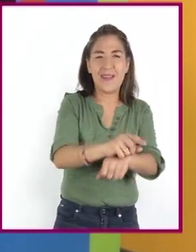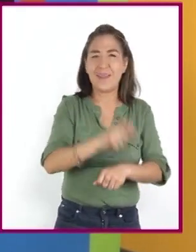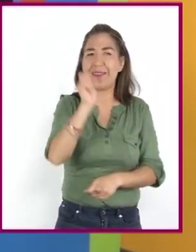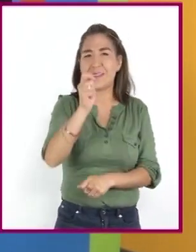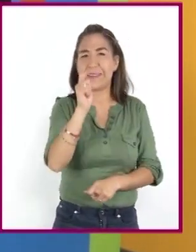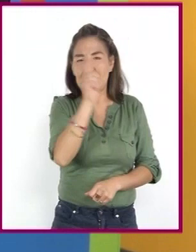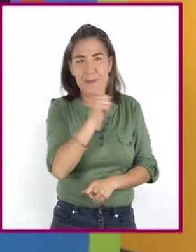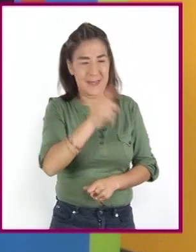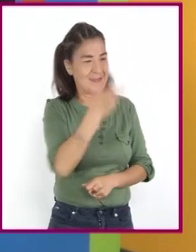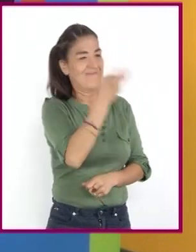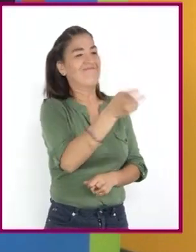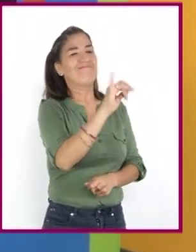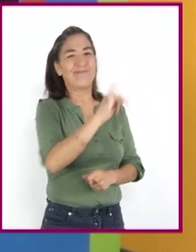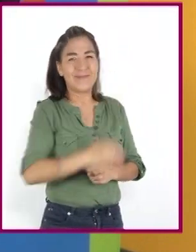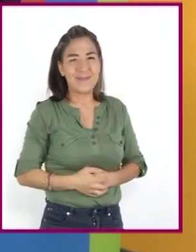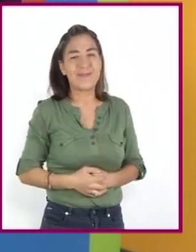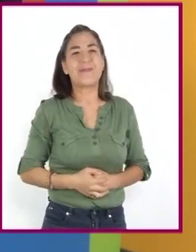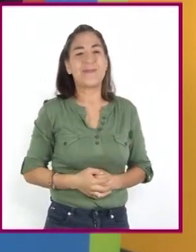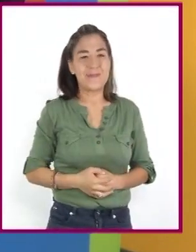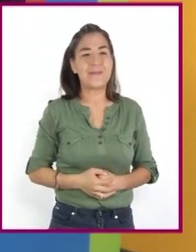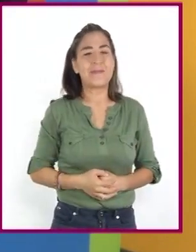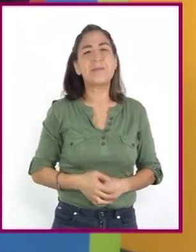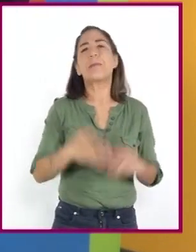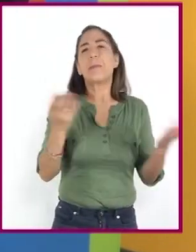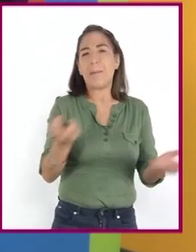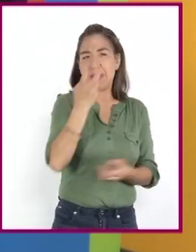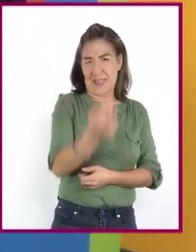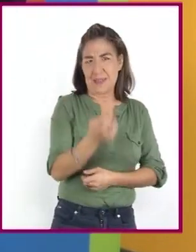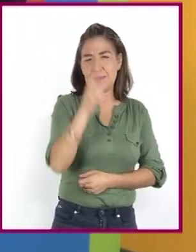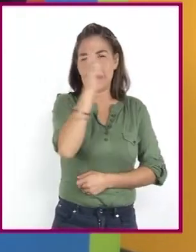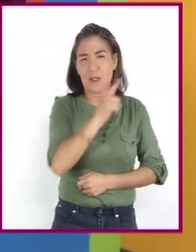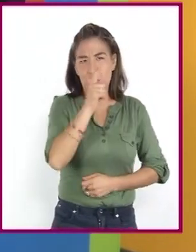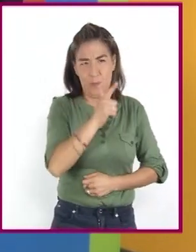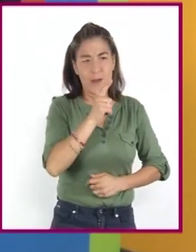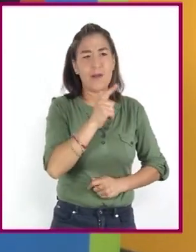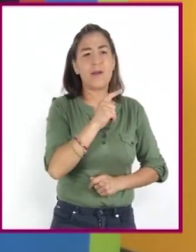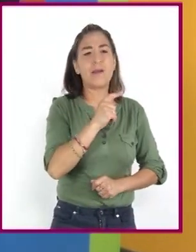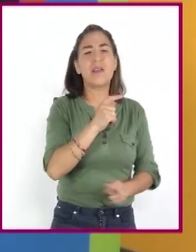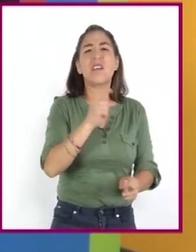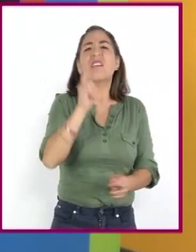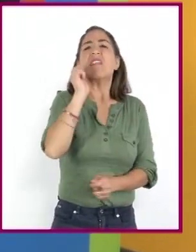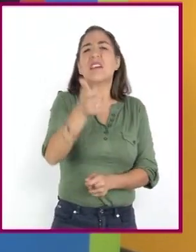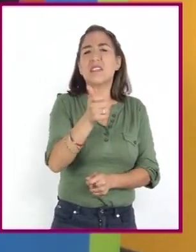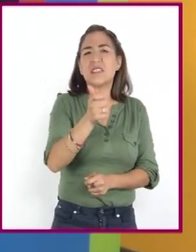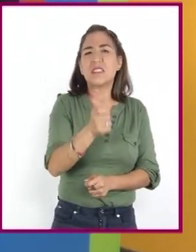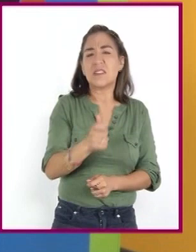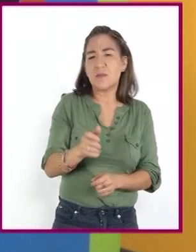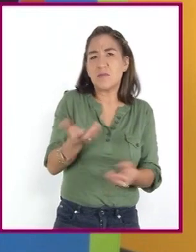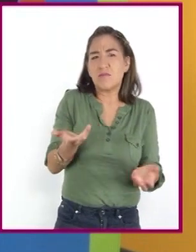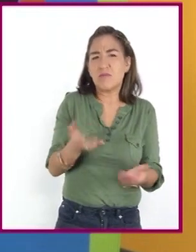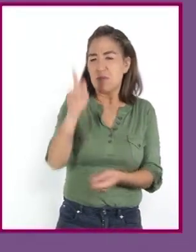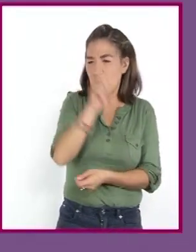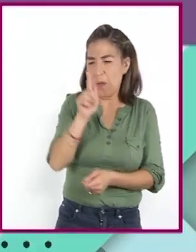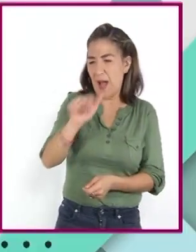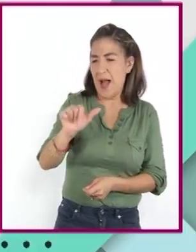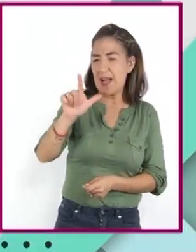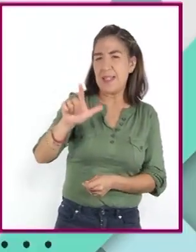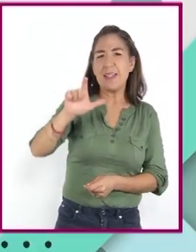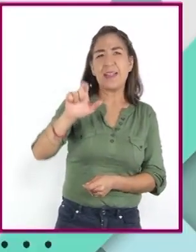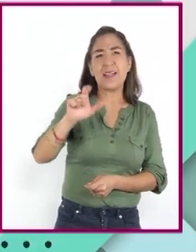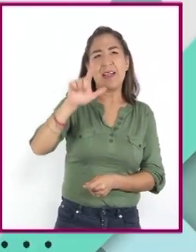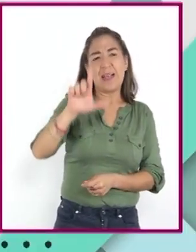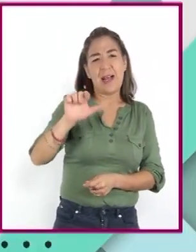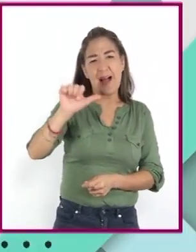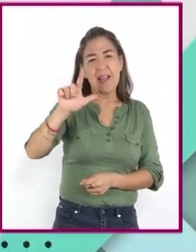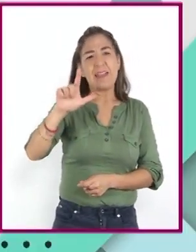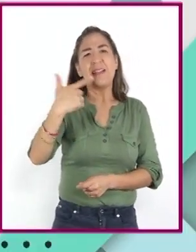Enrique. Y si ese es el lenguaje común, ¿qué es el lenguaje algebraico? El